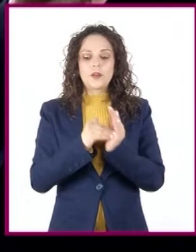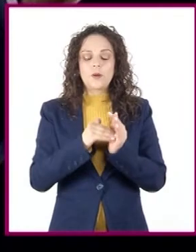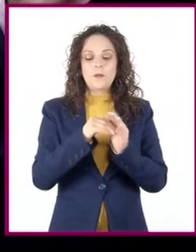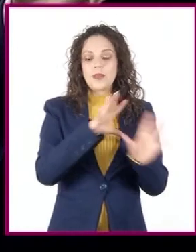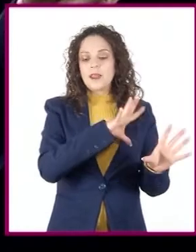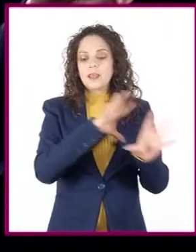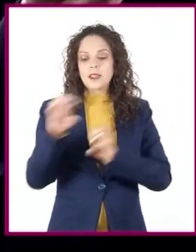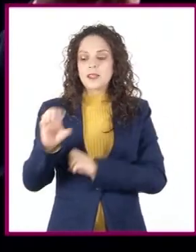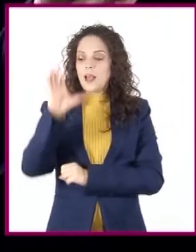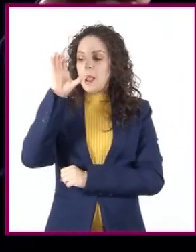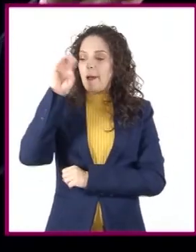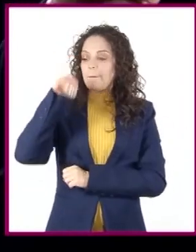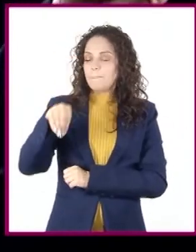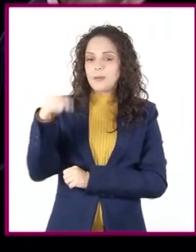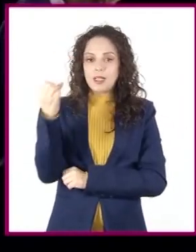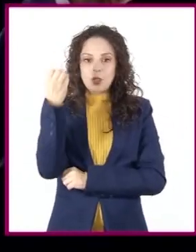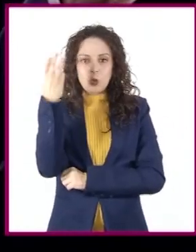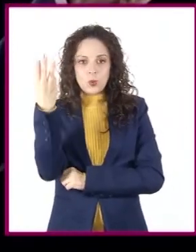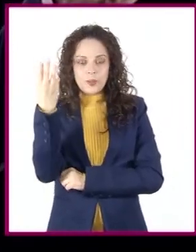centímetros cúbicos.